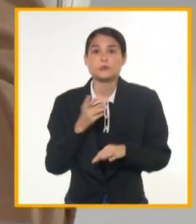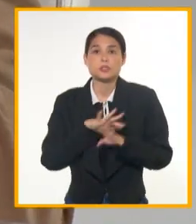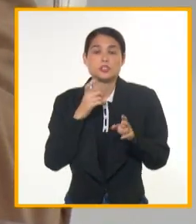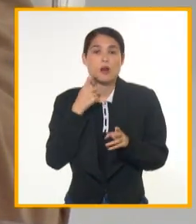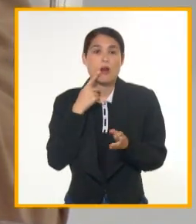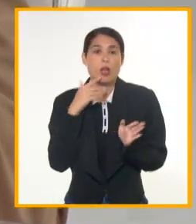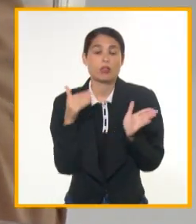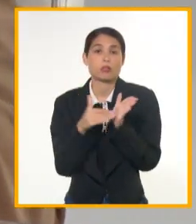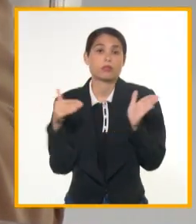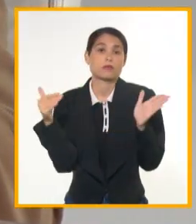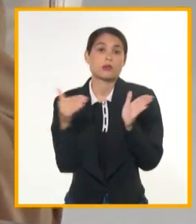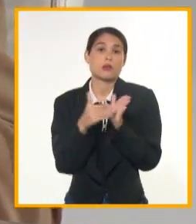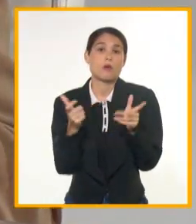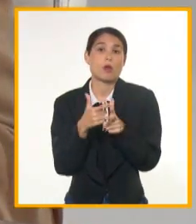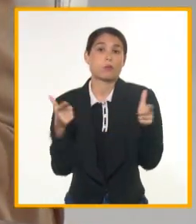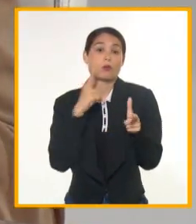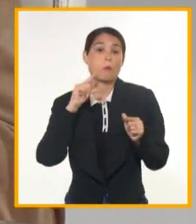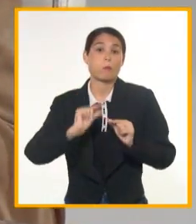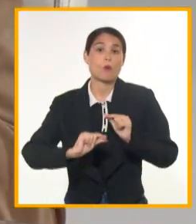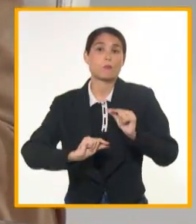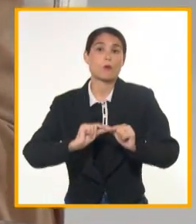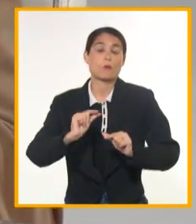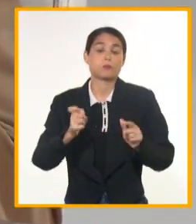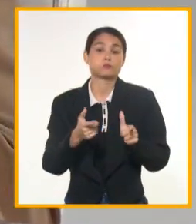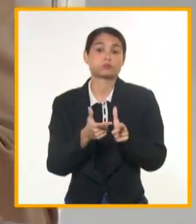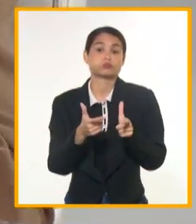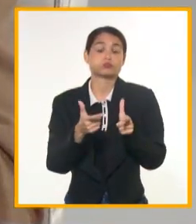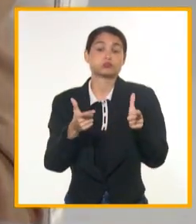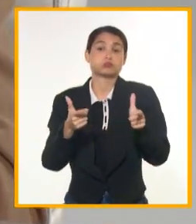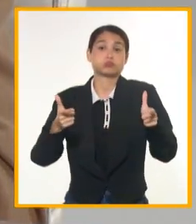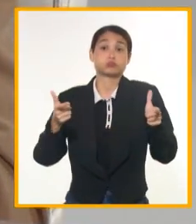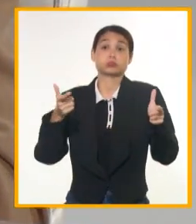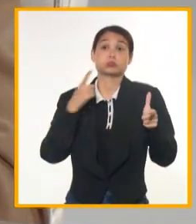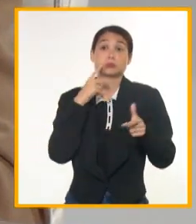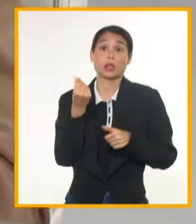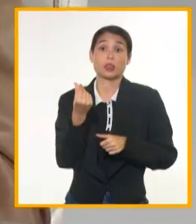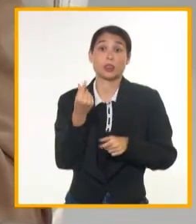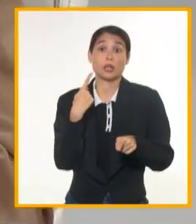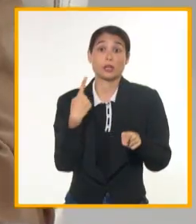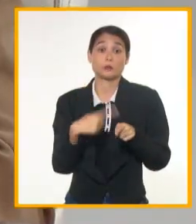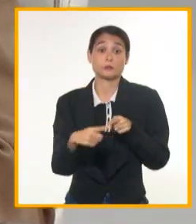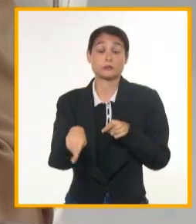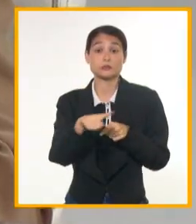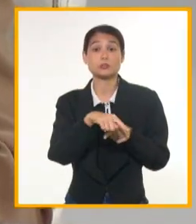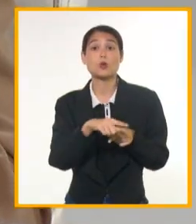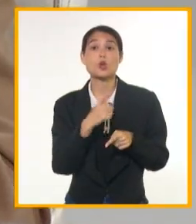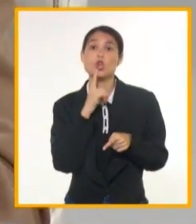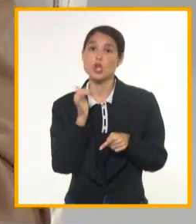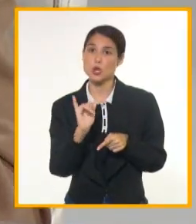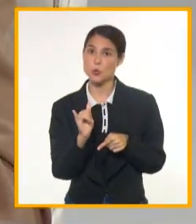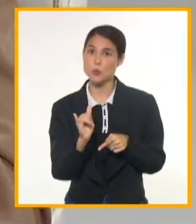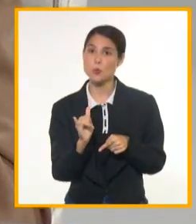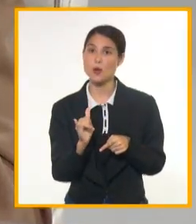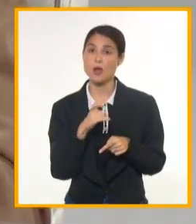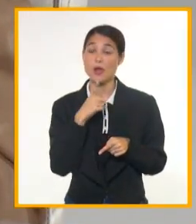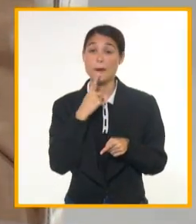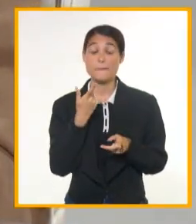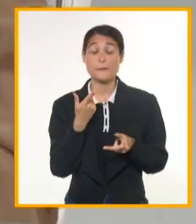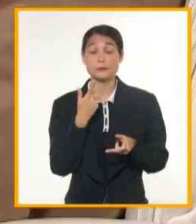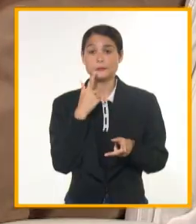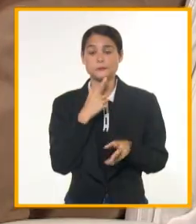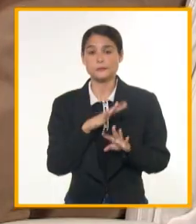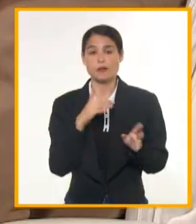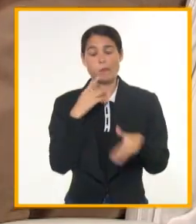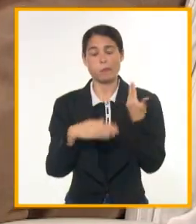que se ha engordado el complejo militar estadounidense, pero también se han beneficiado. Y eso es lo más lamentable. Ahora,